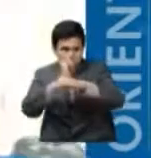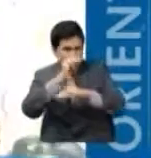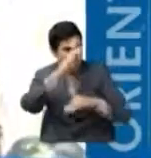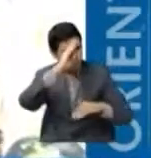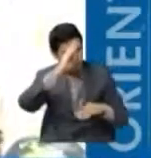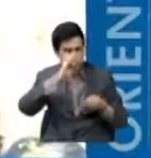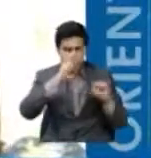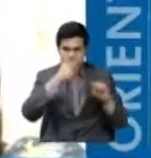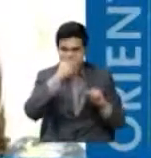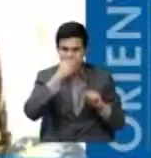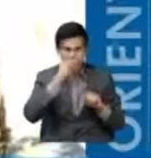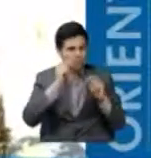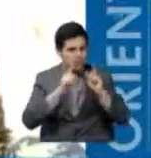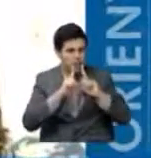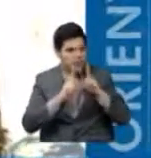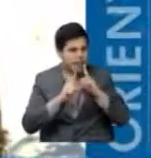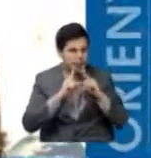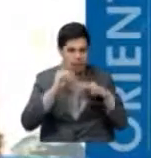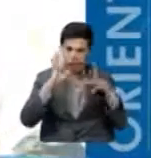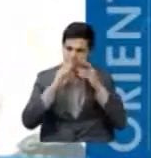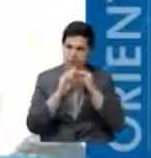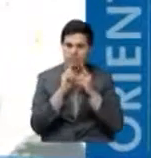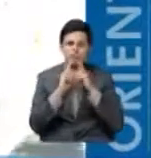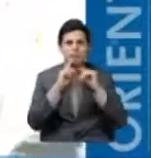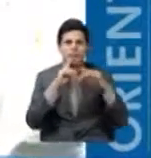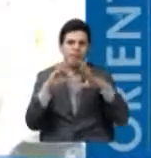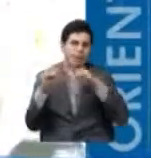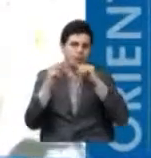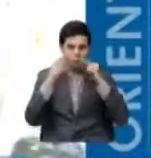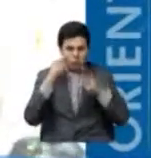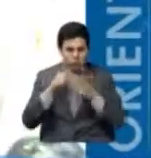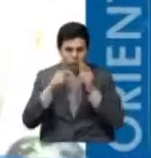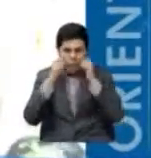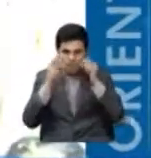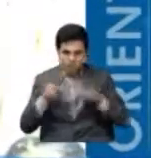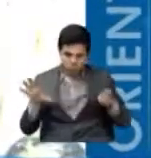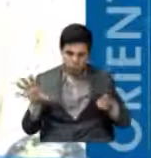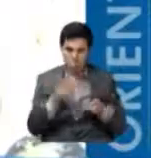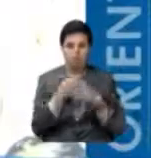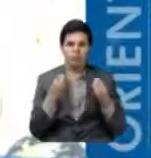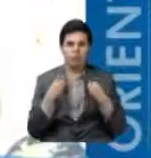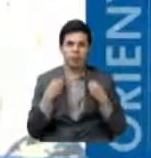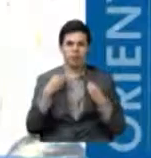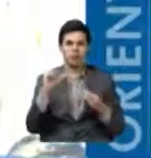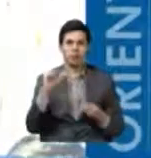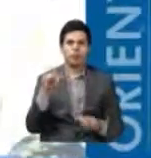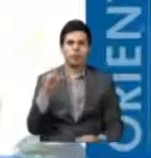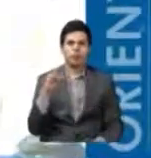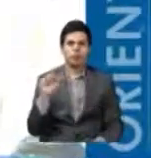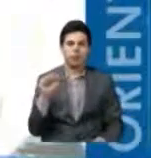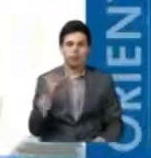se sienten a buscar salidas para el beneficio de todos los pobladores del municipio de Cantagallo.